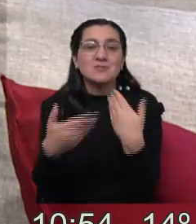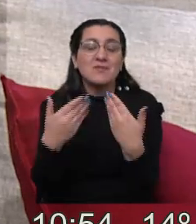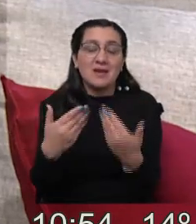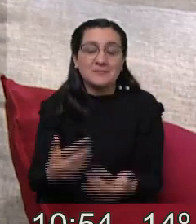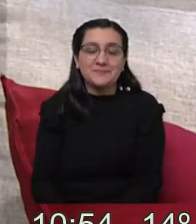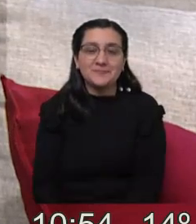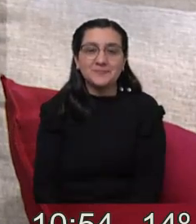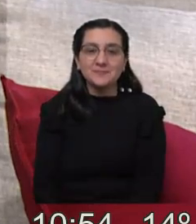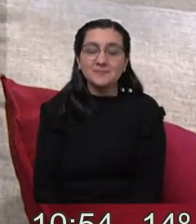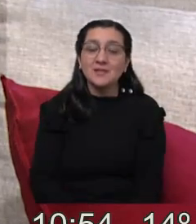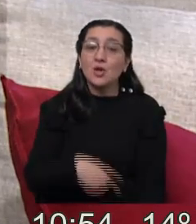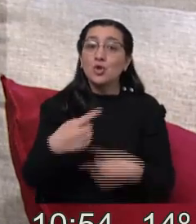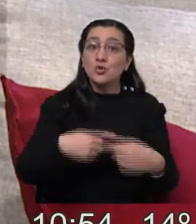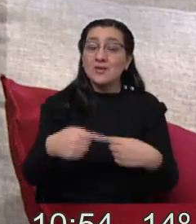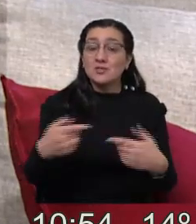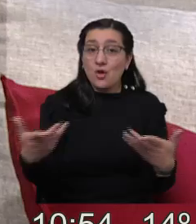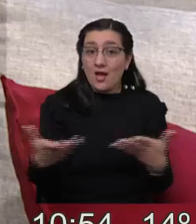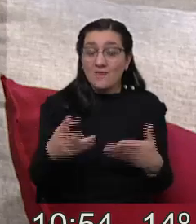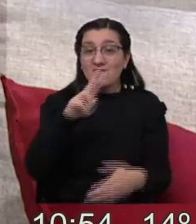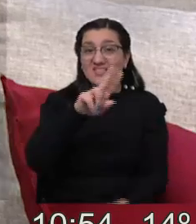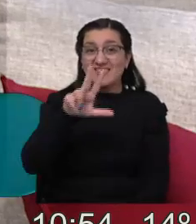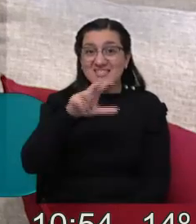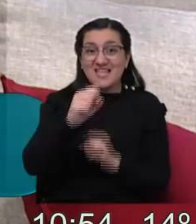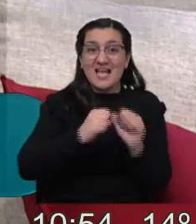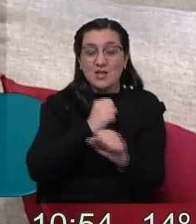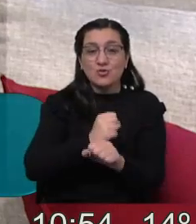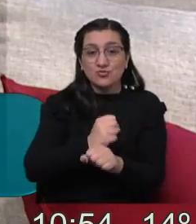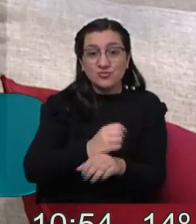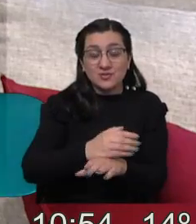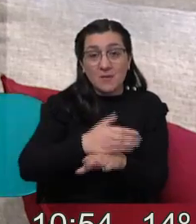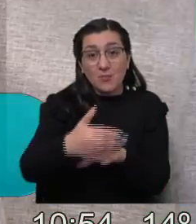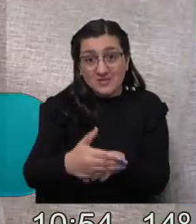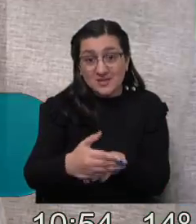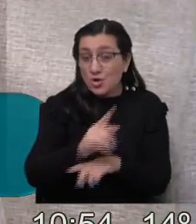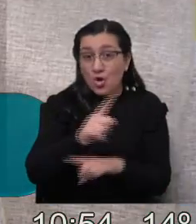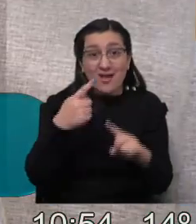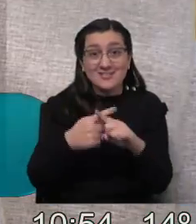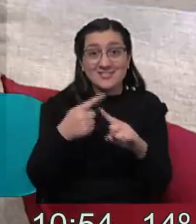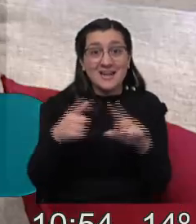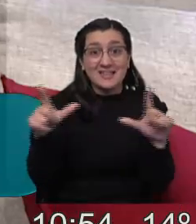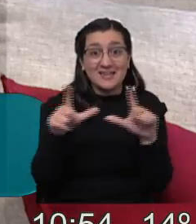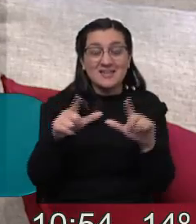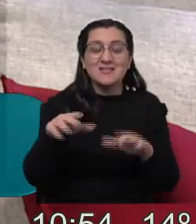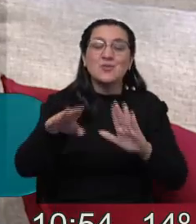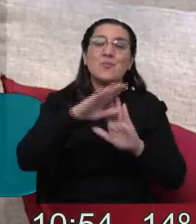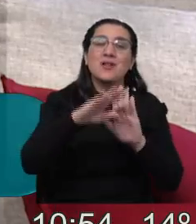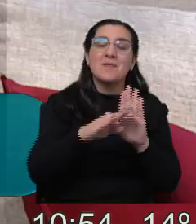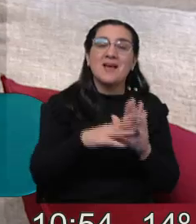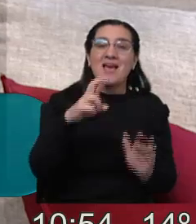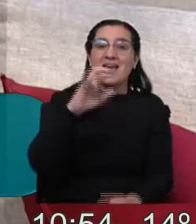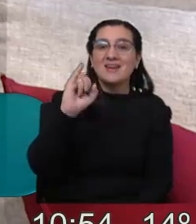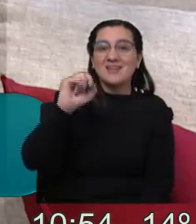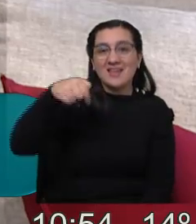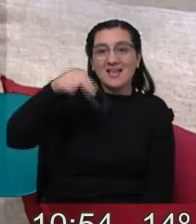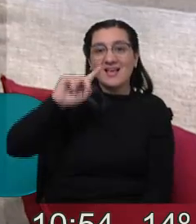adelante, sigue siendo hoy, 23 años después, algo que no existe en los medios de comunicación. Este programa Ring Raje, del año